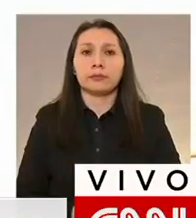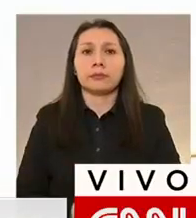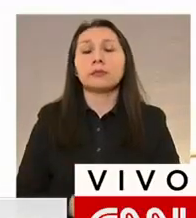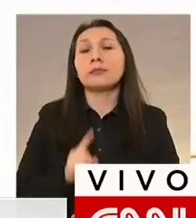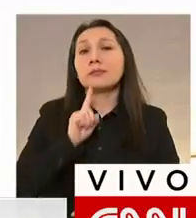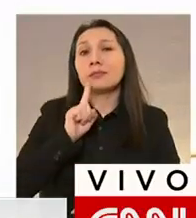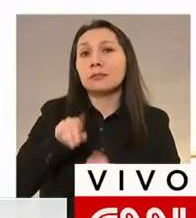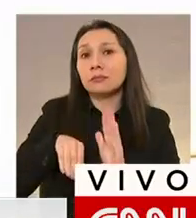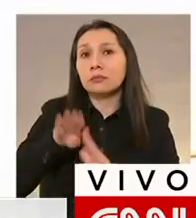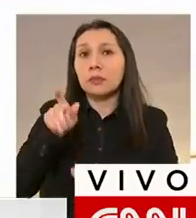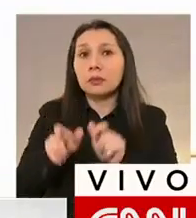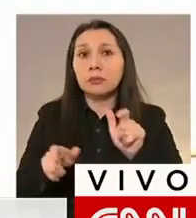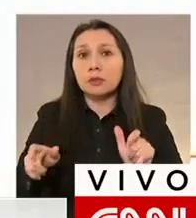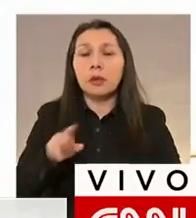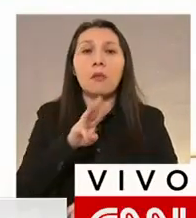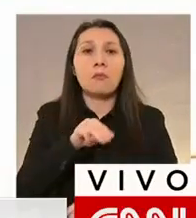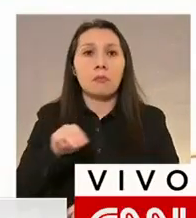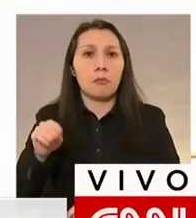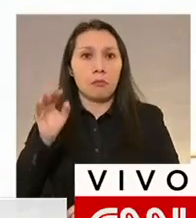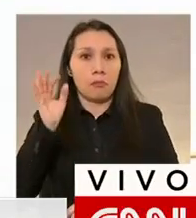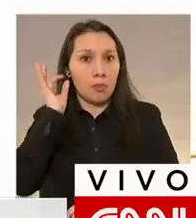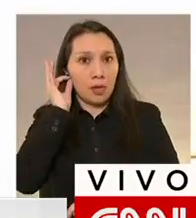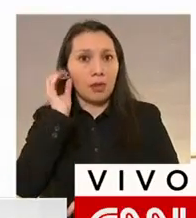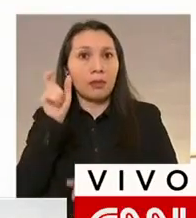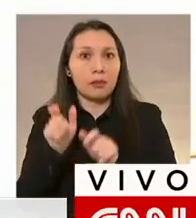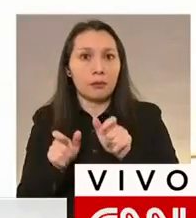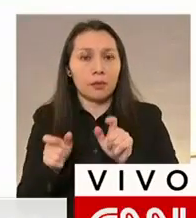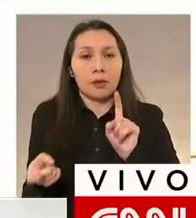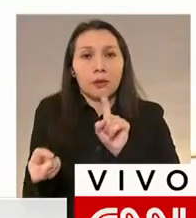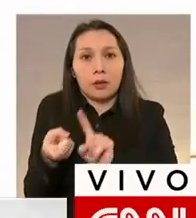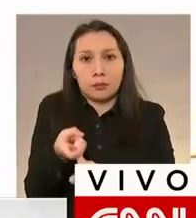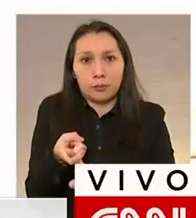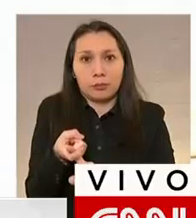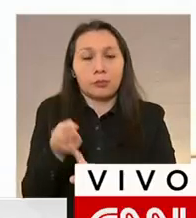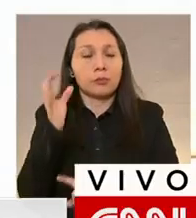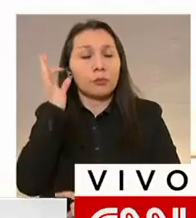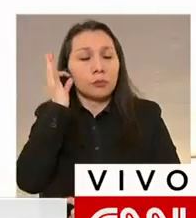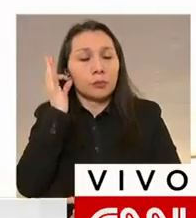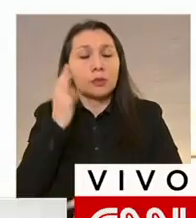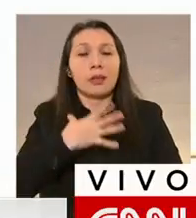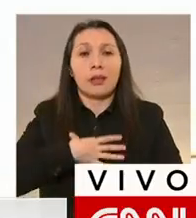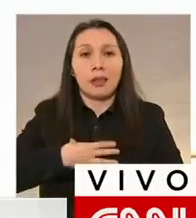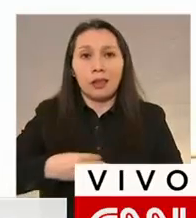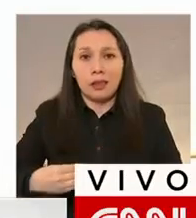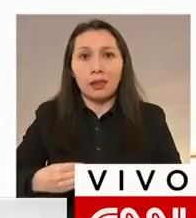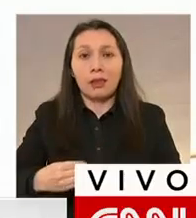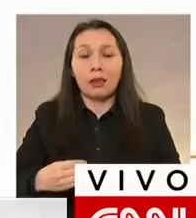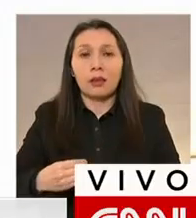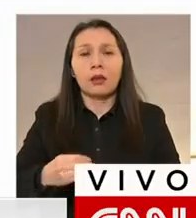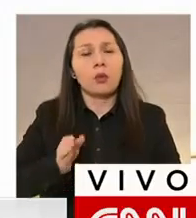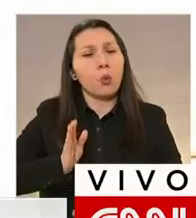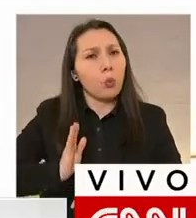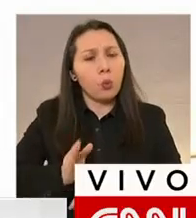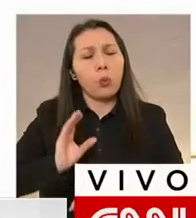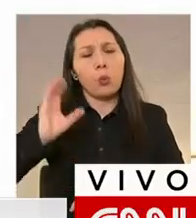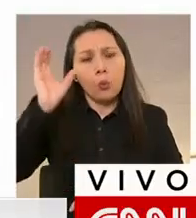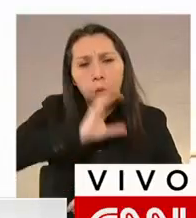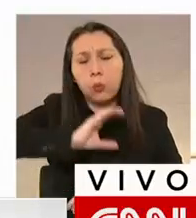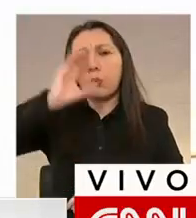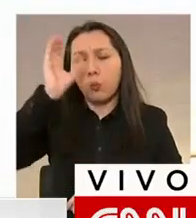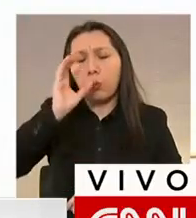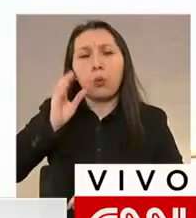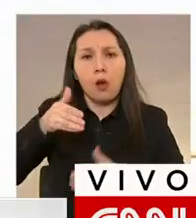integrada mayoritariamente por madres, esposas, hijas, que no han dejado de buscar a sus